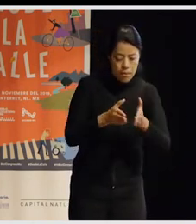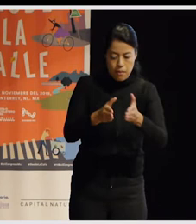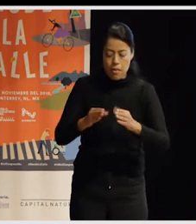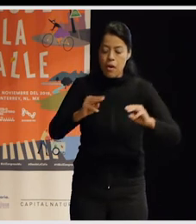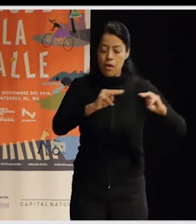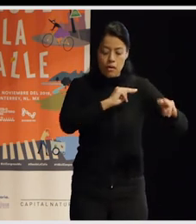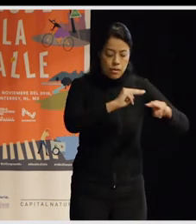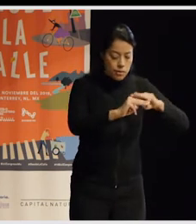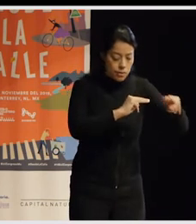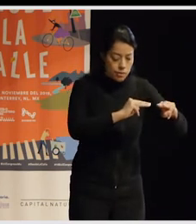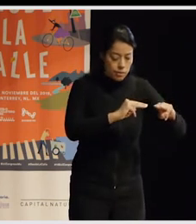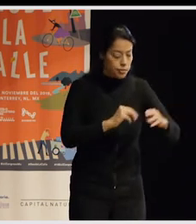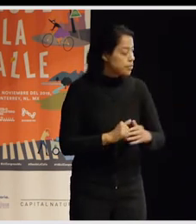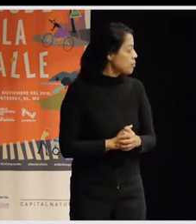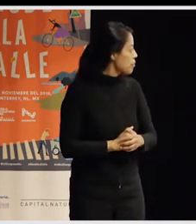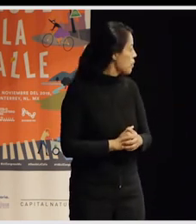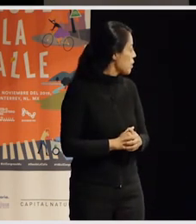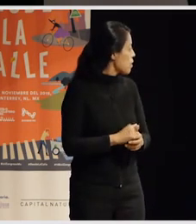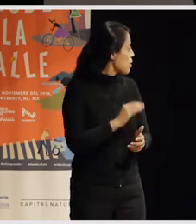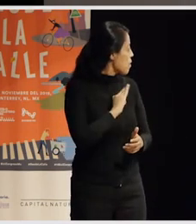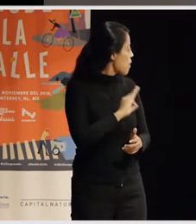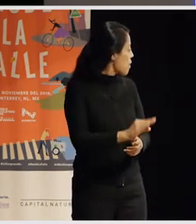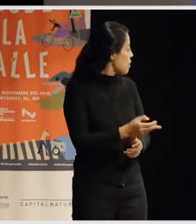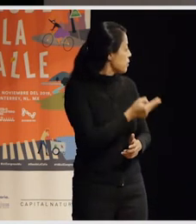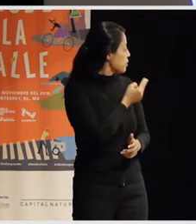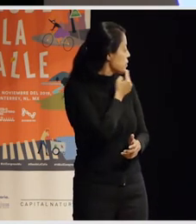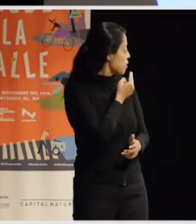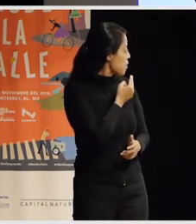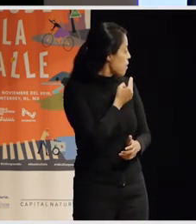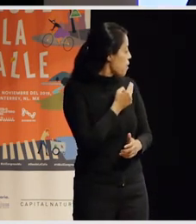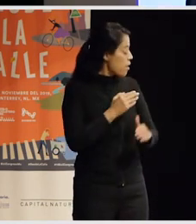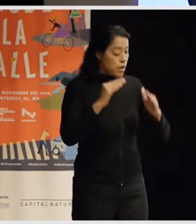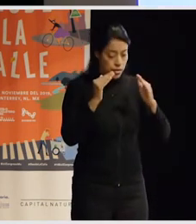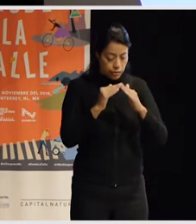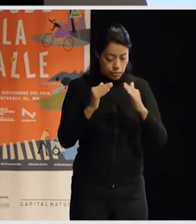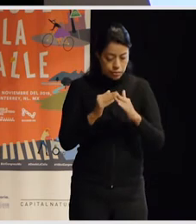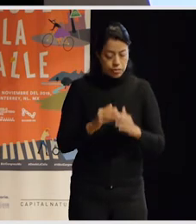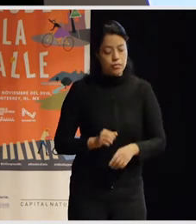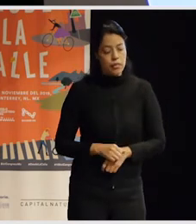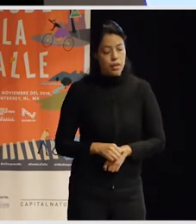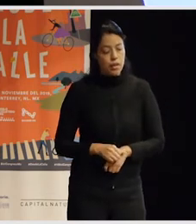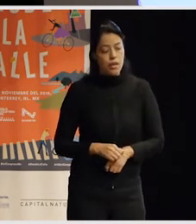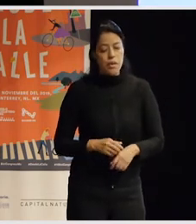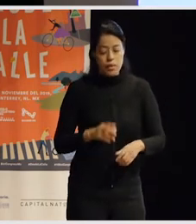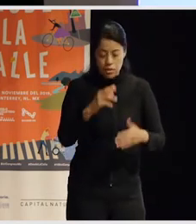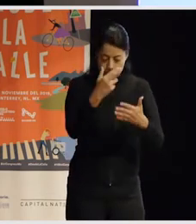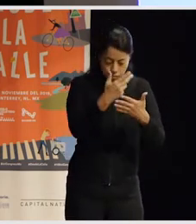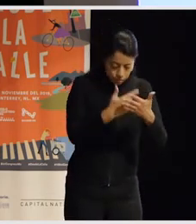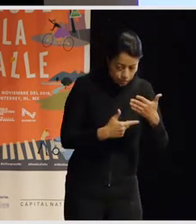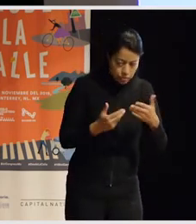movilidad y la parte de la habitabilidad les recomiendo que se metan al manual de calles para entender un poco dónde cómo ponemos la